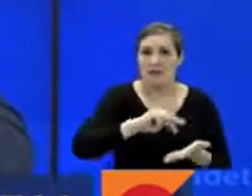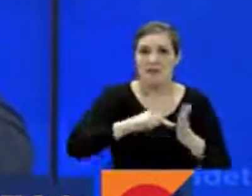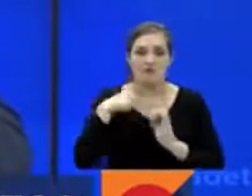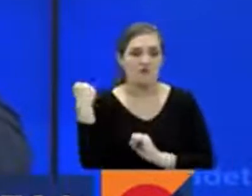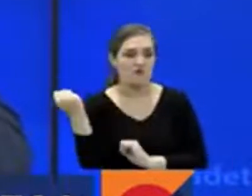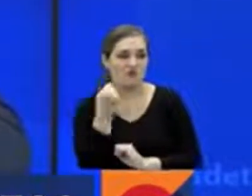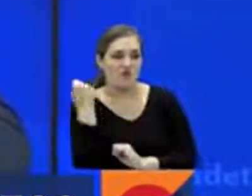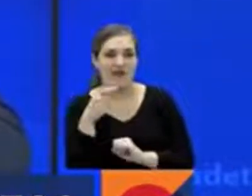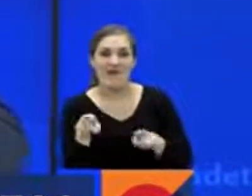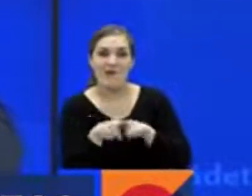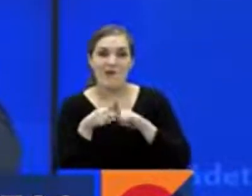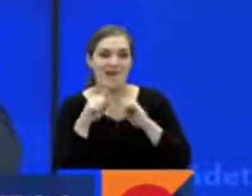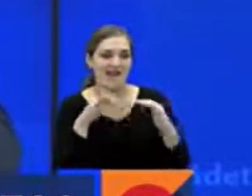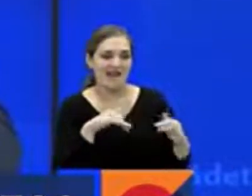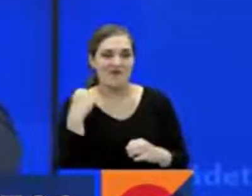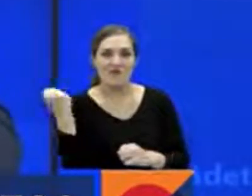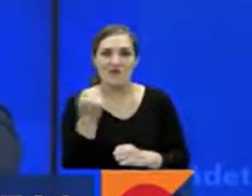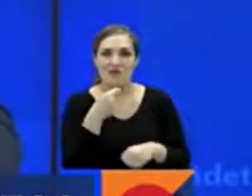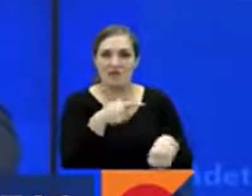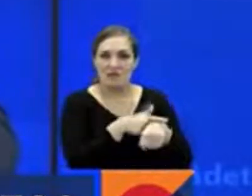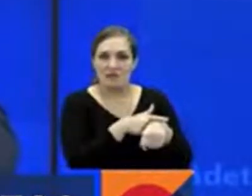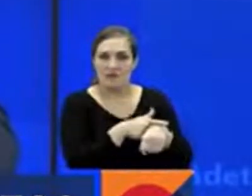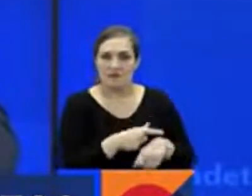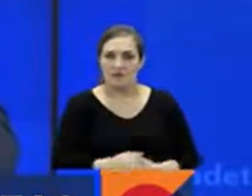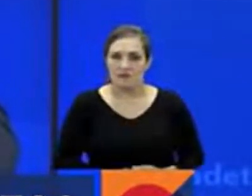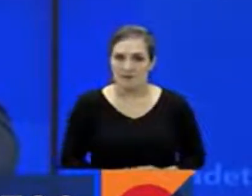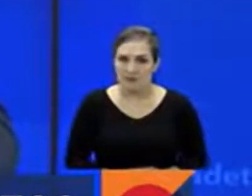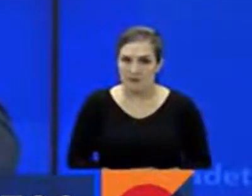como arma de guerra.